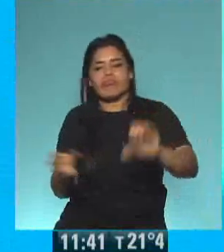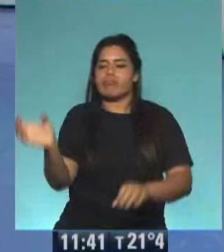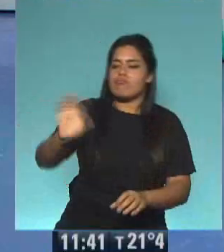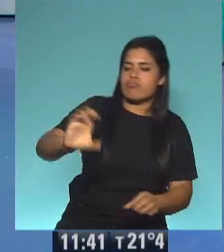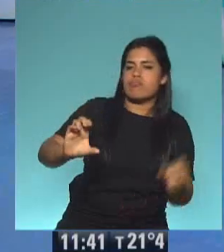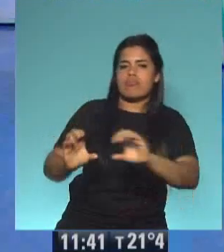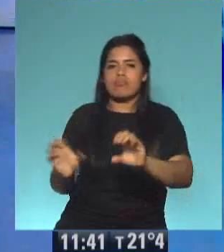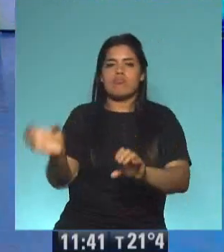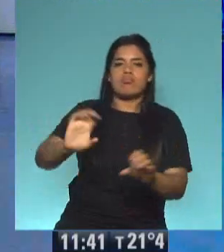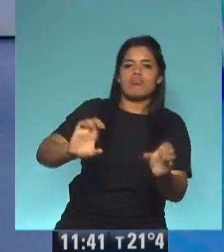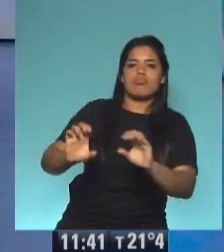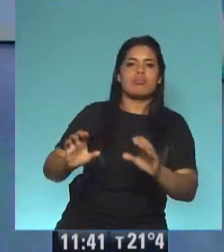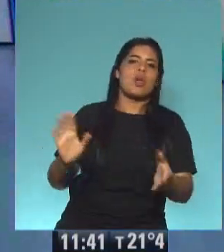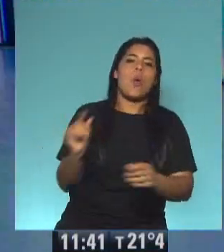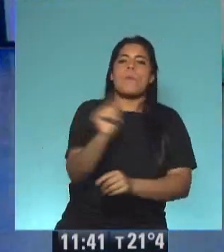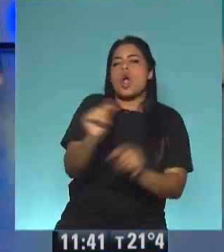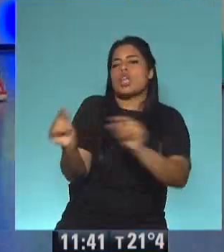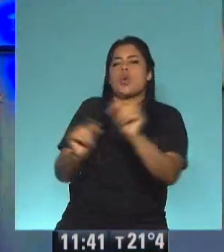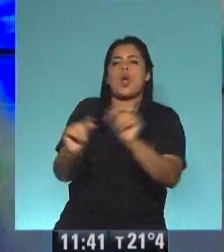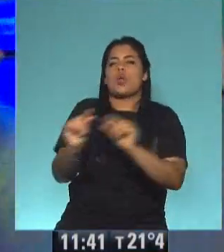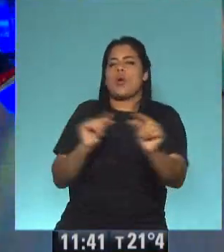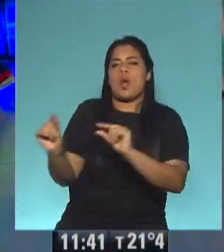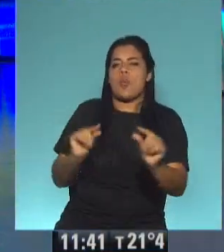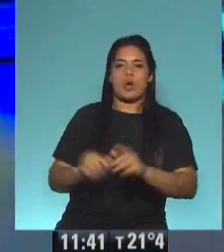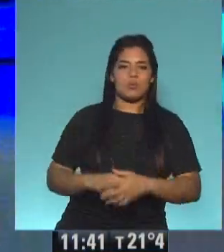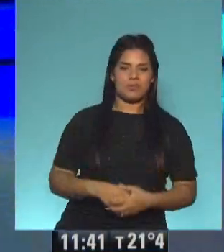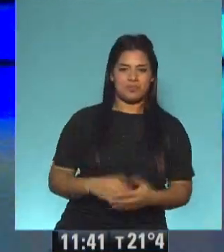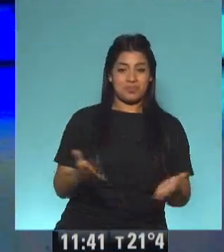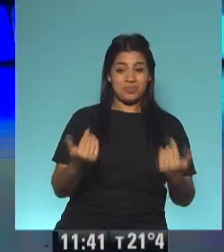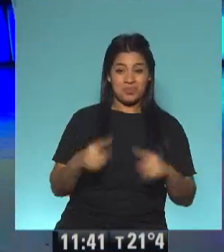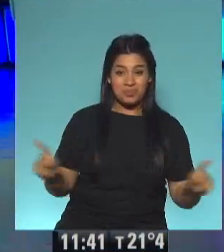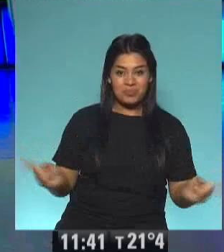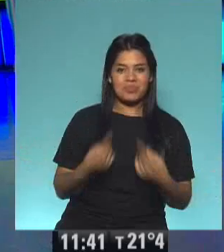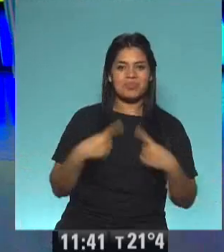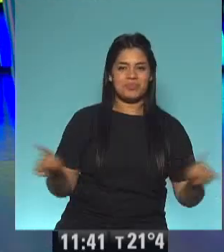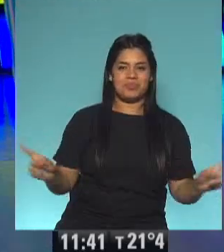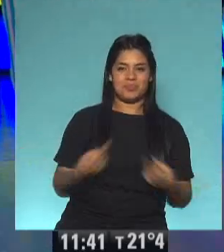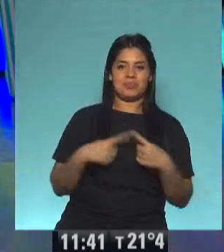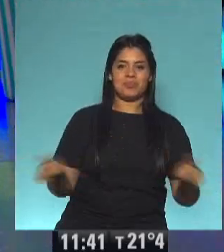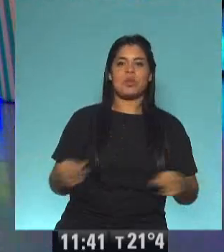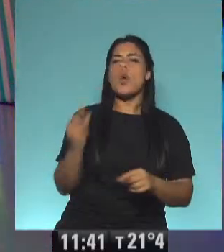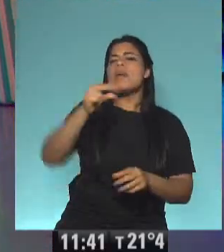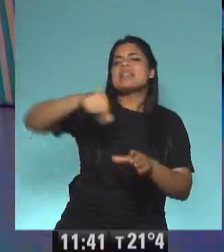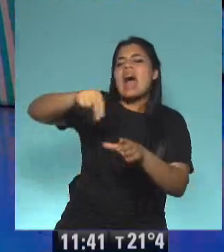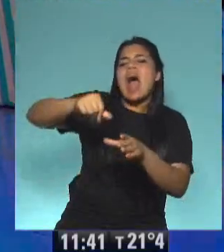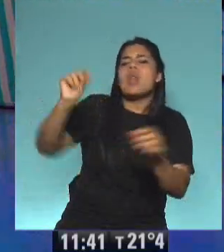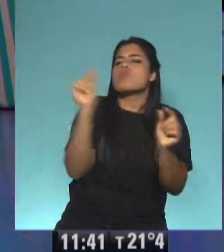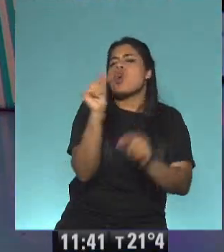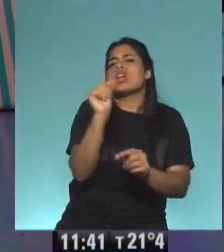de aquello y un poco de todo lo demás allá. ¿Cómo dice? Ponele sal a la